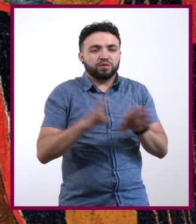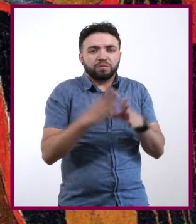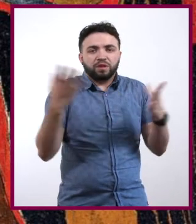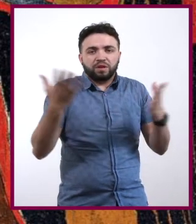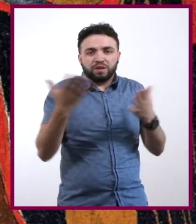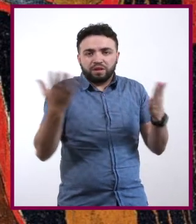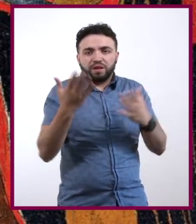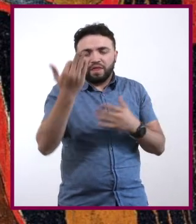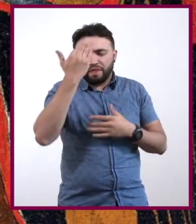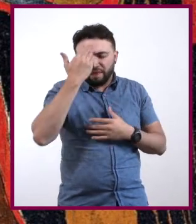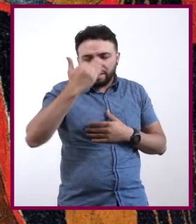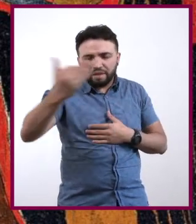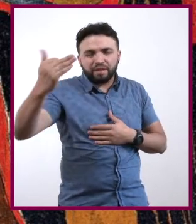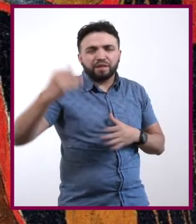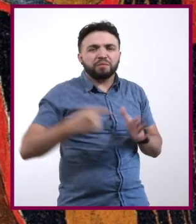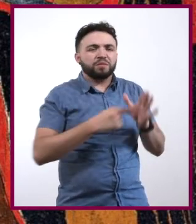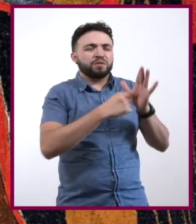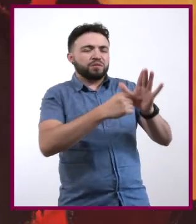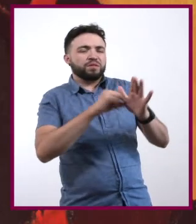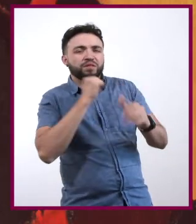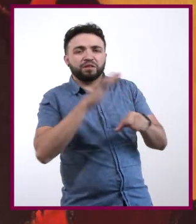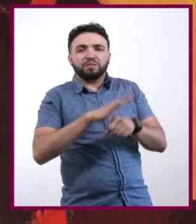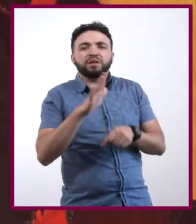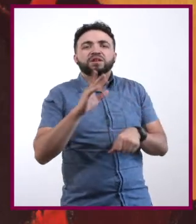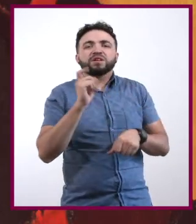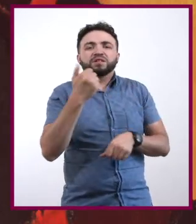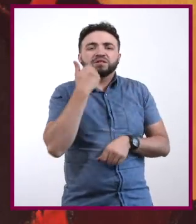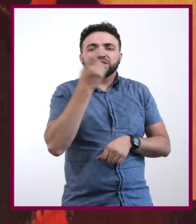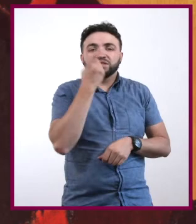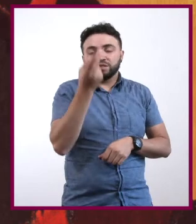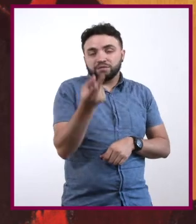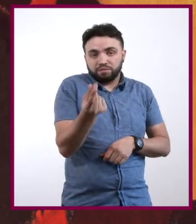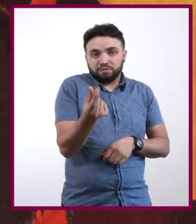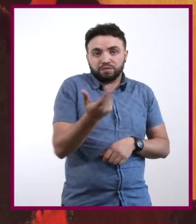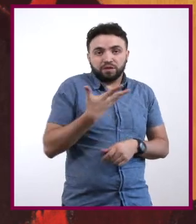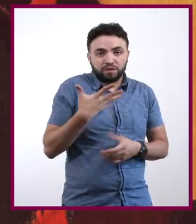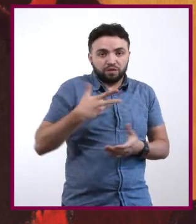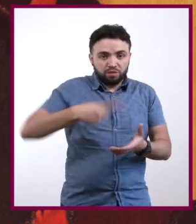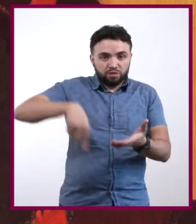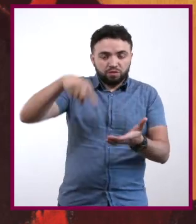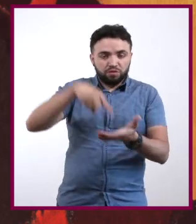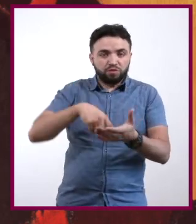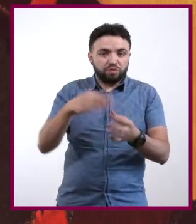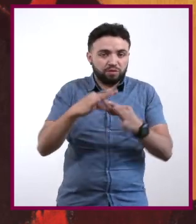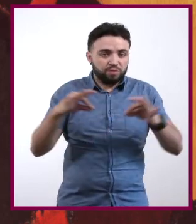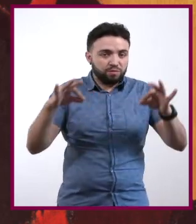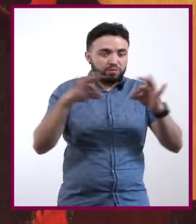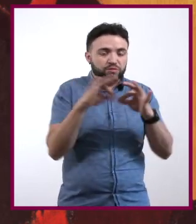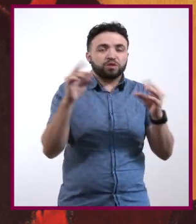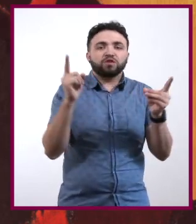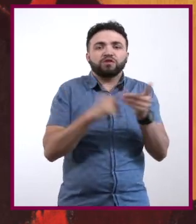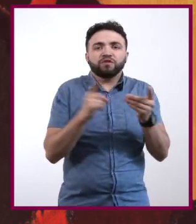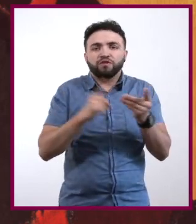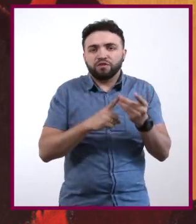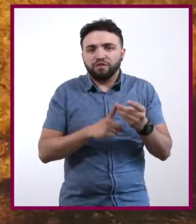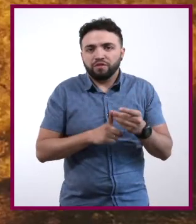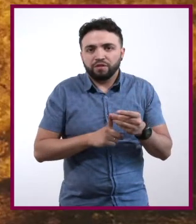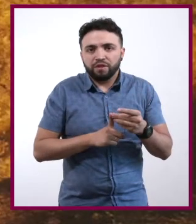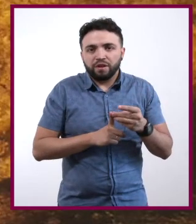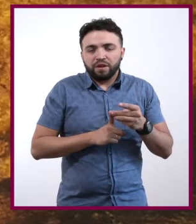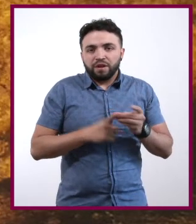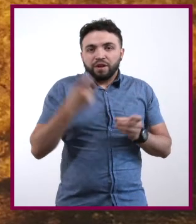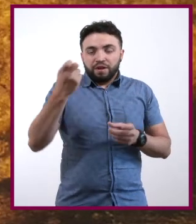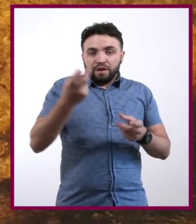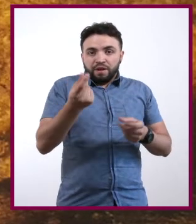arte simbólico, en donde precisamente los perros tienen un lugar preponderante, donde los perros